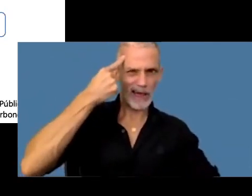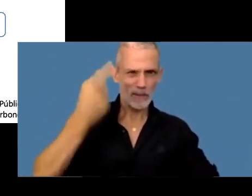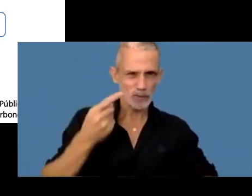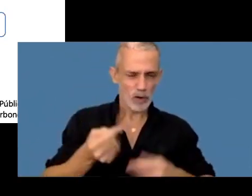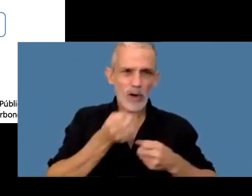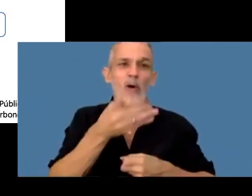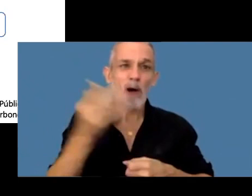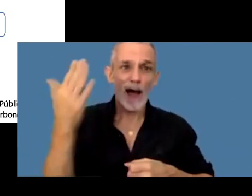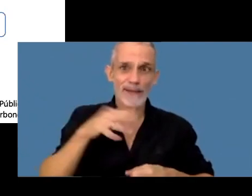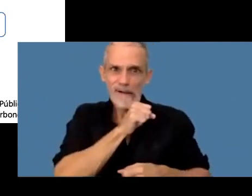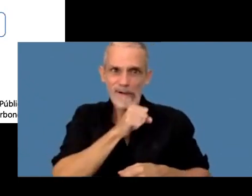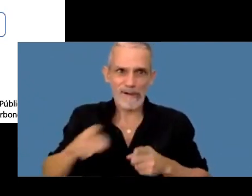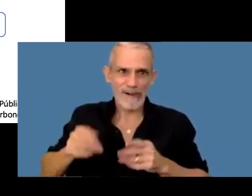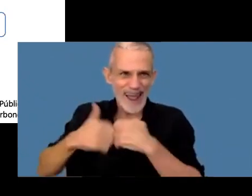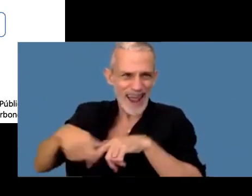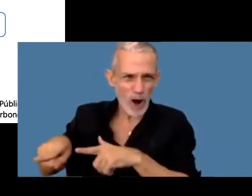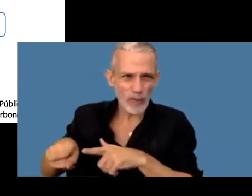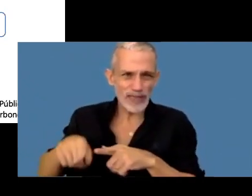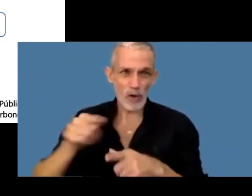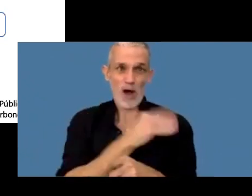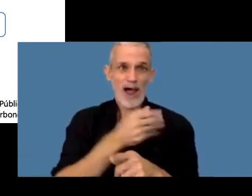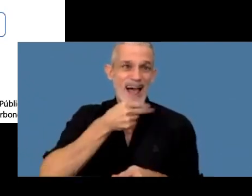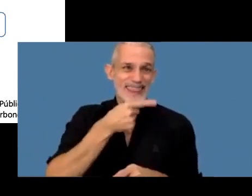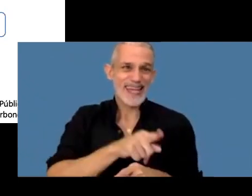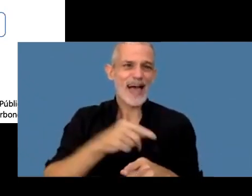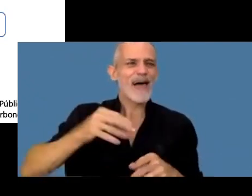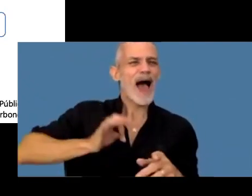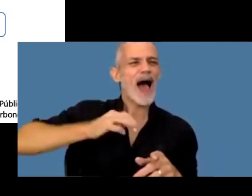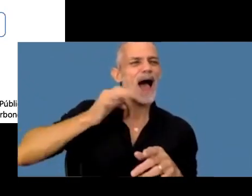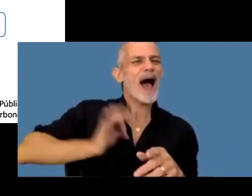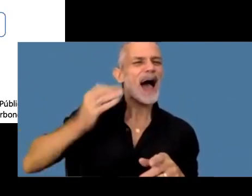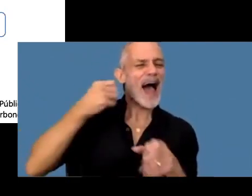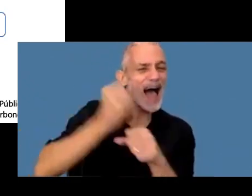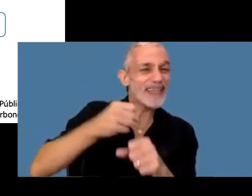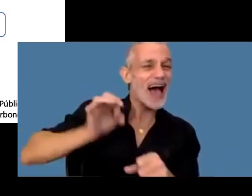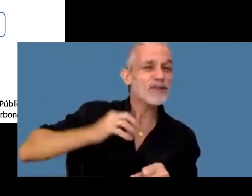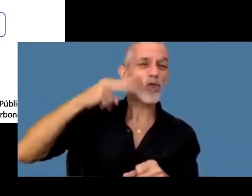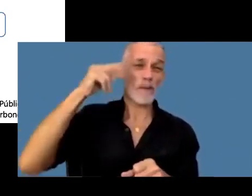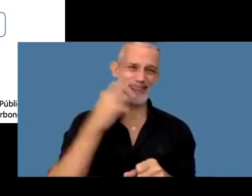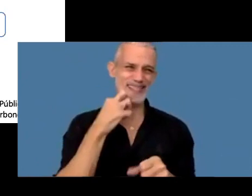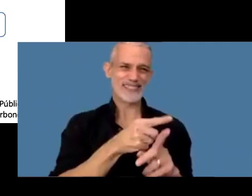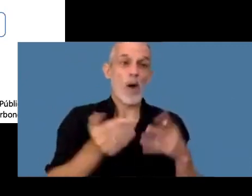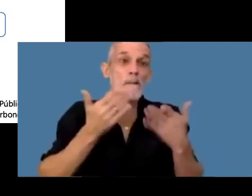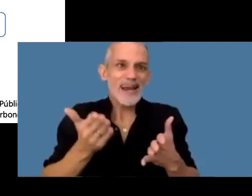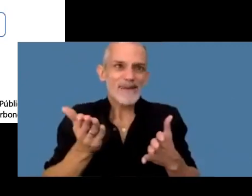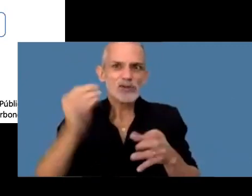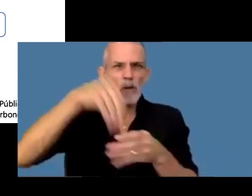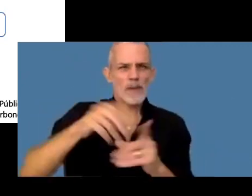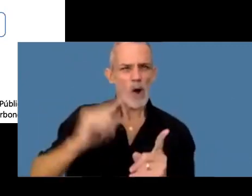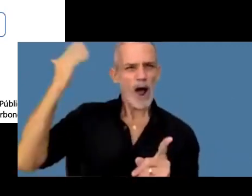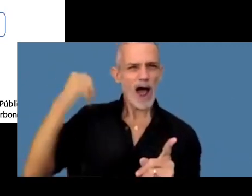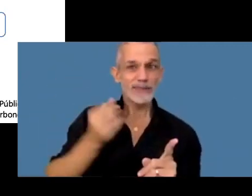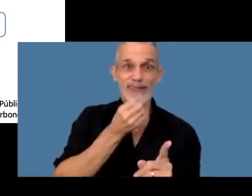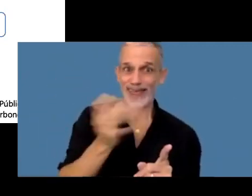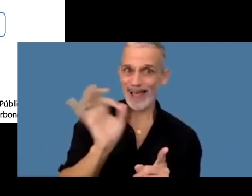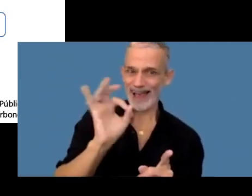declaradas previamente, no sean no declaradas al 2019, entonces puedo incluir en los beneficios de esta norma aquello que no lo tengo declarado porque no tenía la